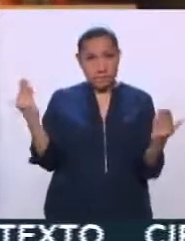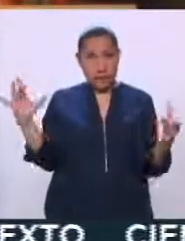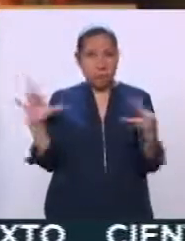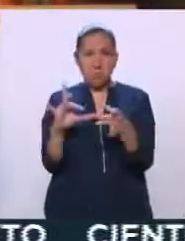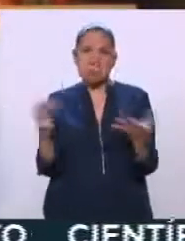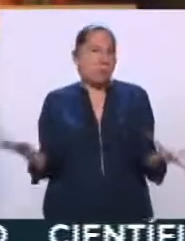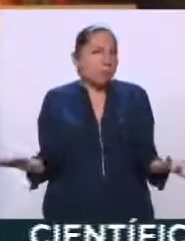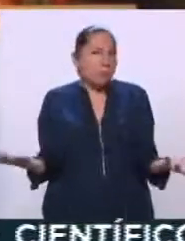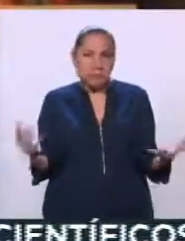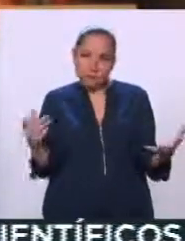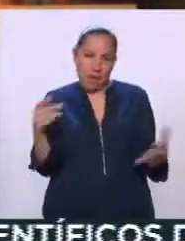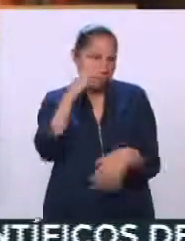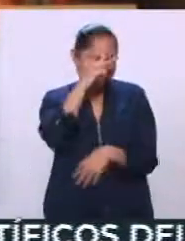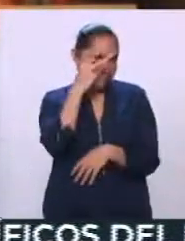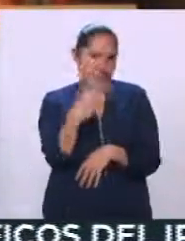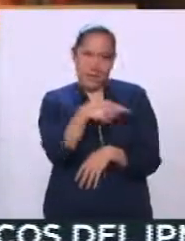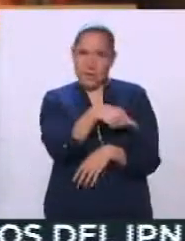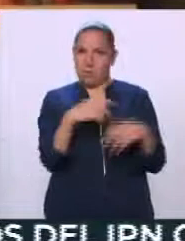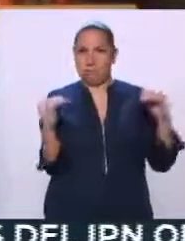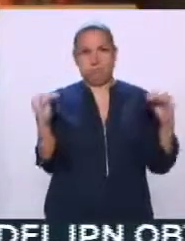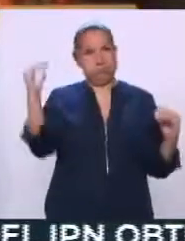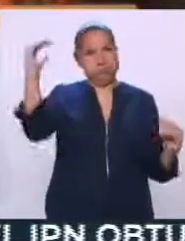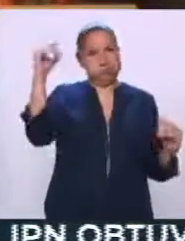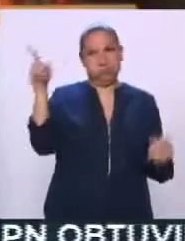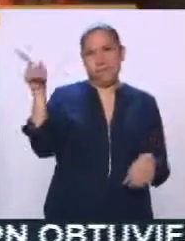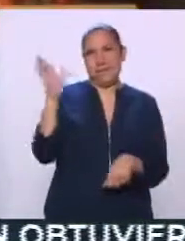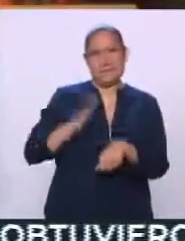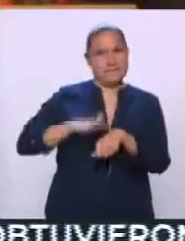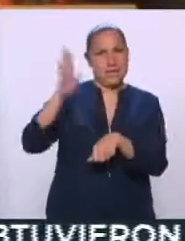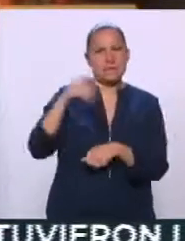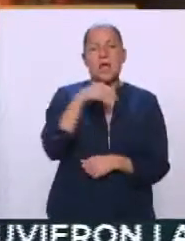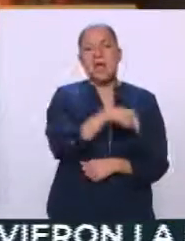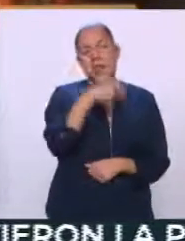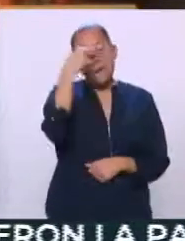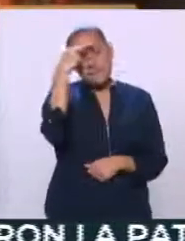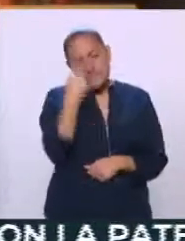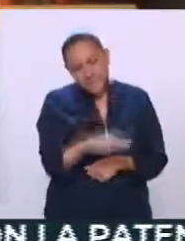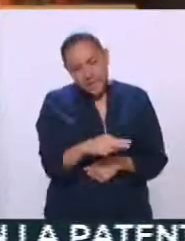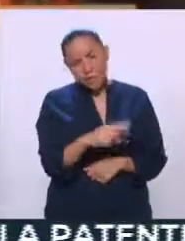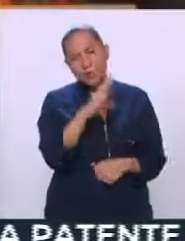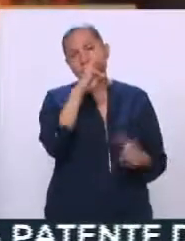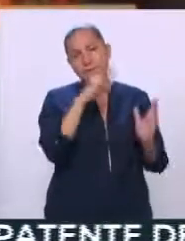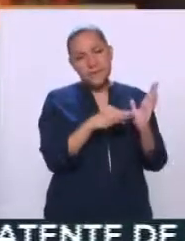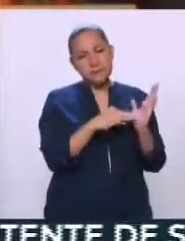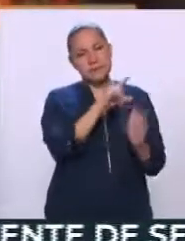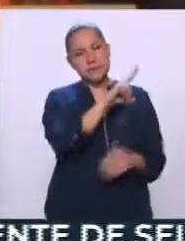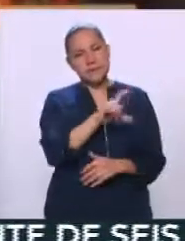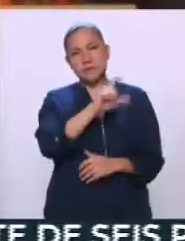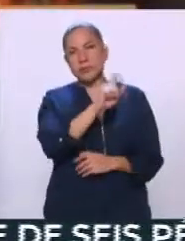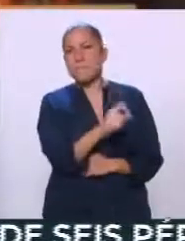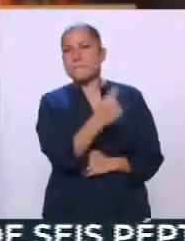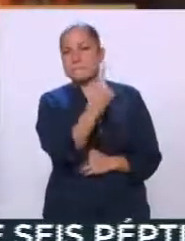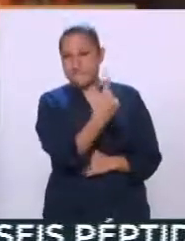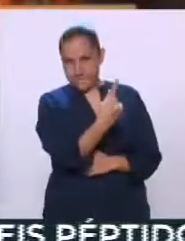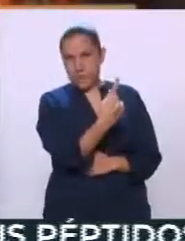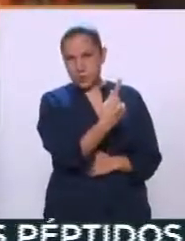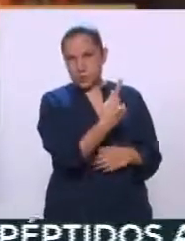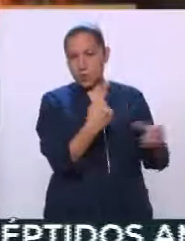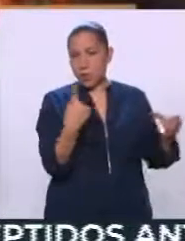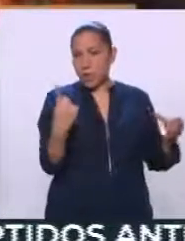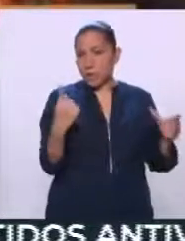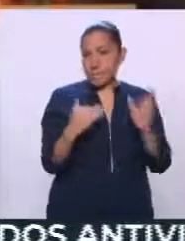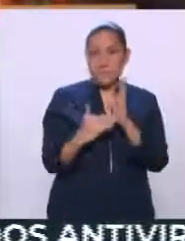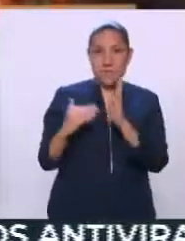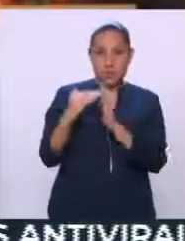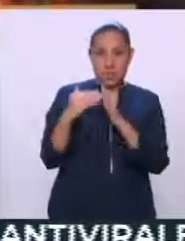Mario, México tiene una tasa de 3,721 casos acumulados por millón de habitantes, ¿no?